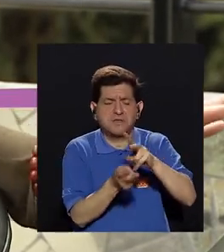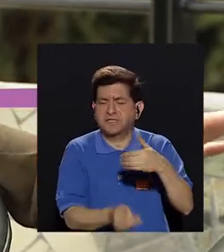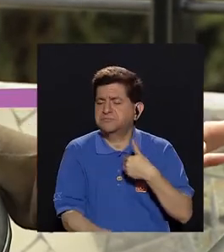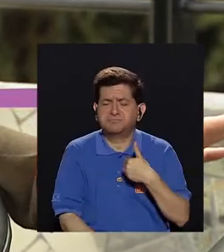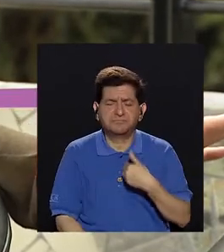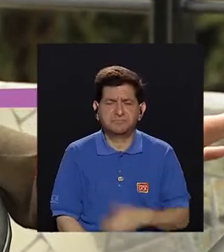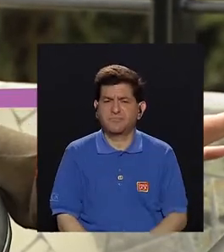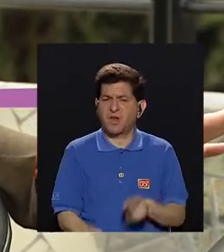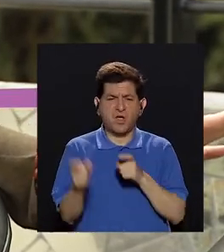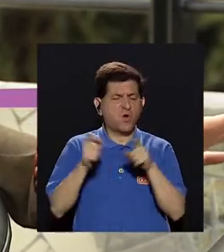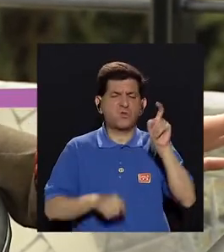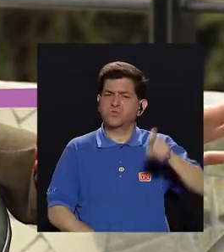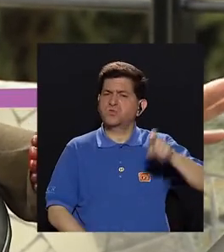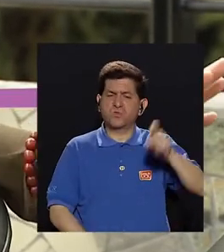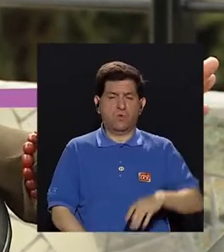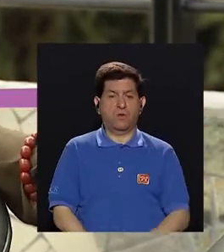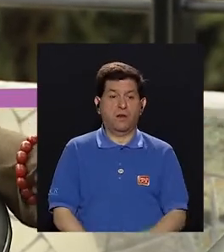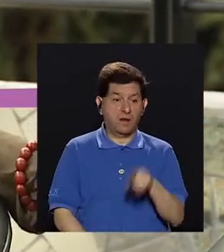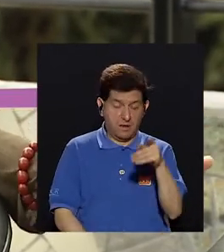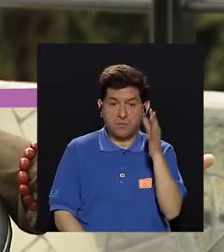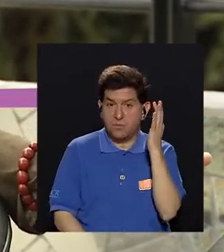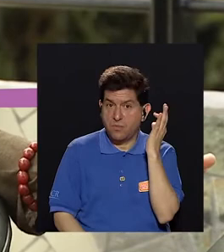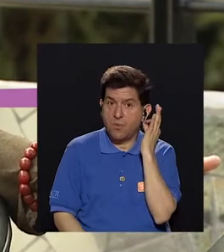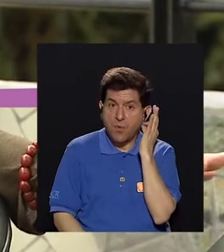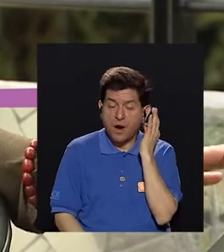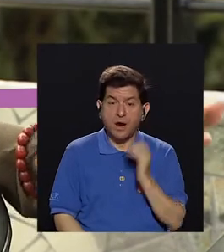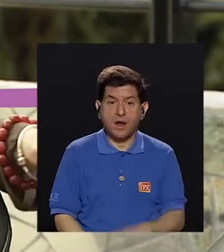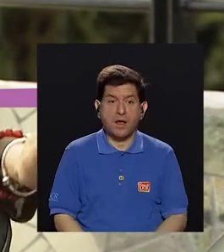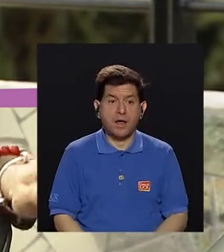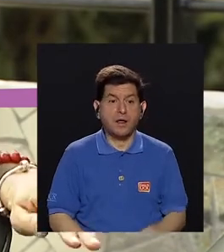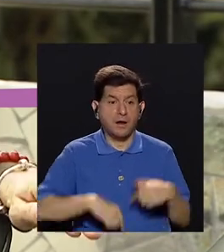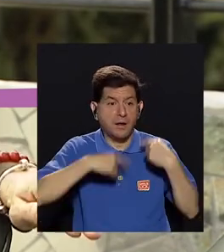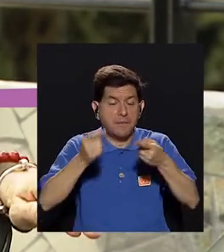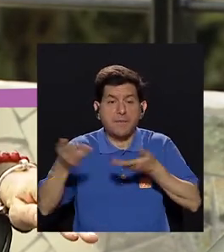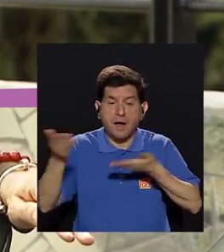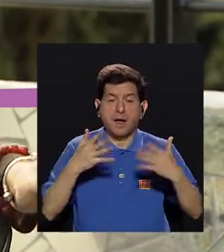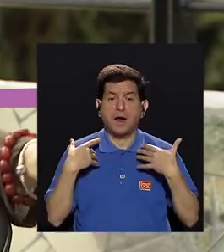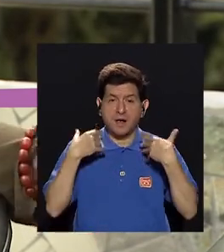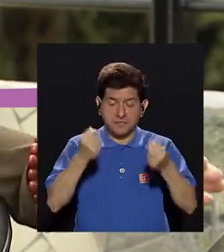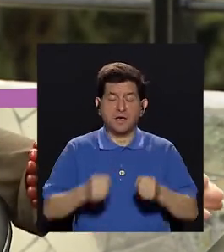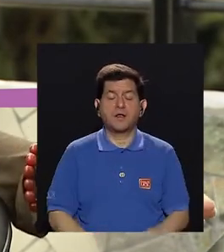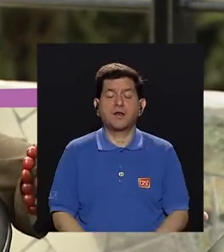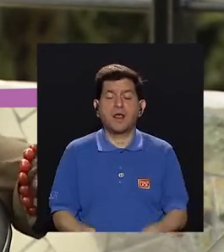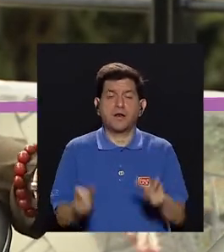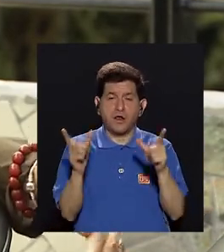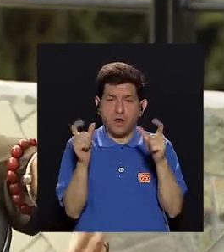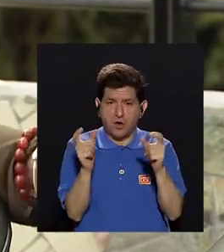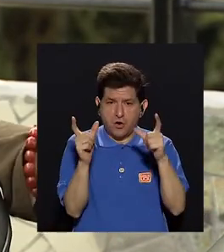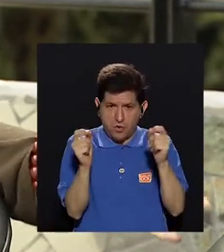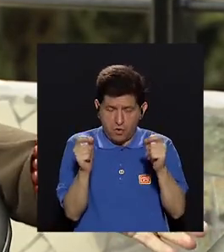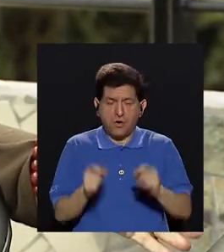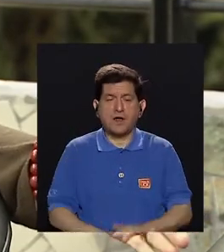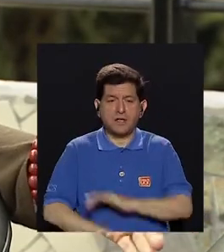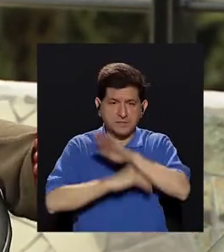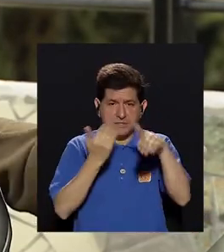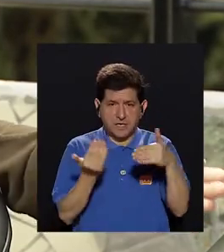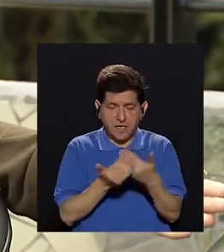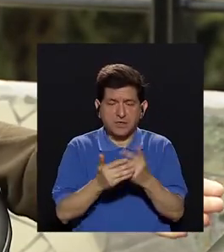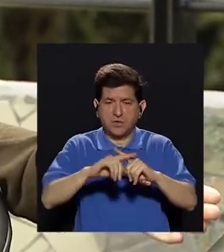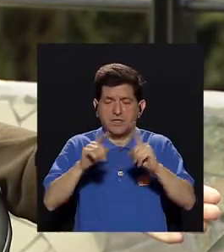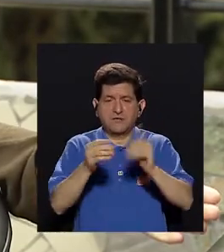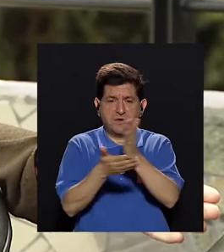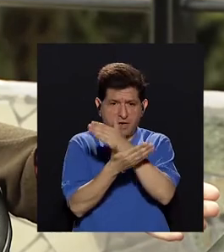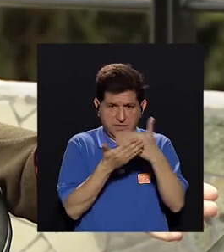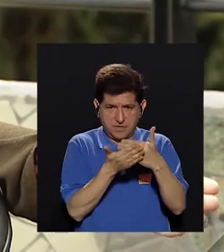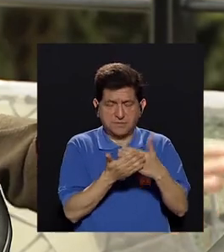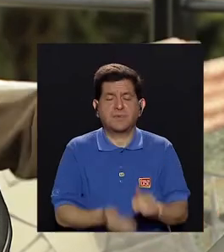yo no requiero ningún control, y son las señoras que nos llegan a los servicios de salud con cáncer de vulva, con cáncer de vagina, con cáncer de